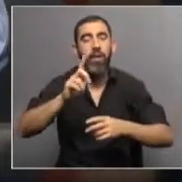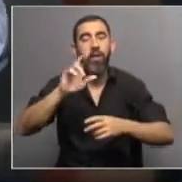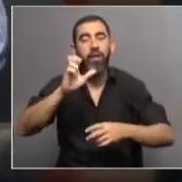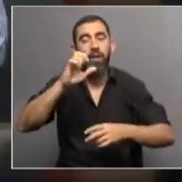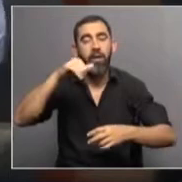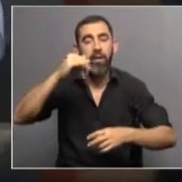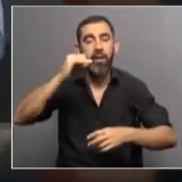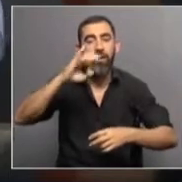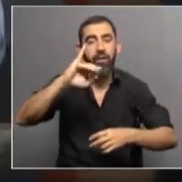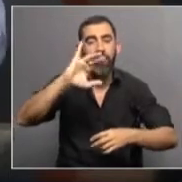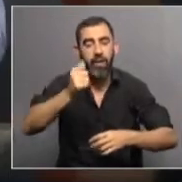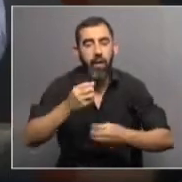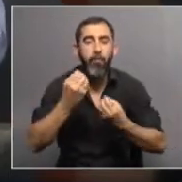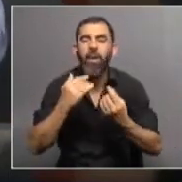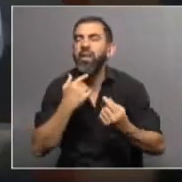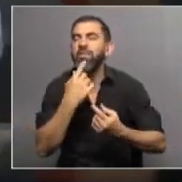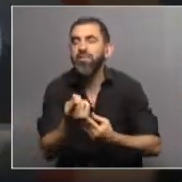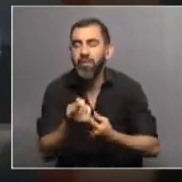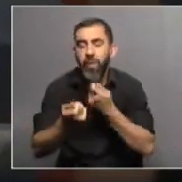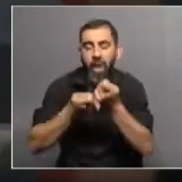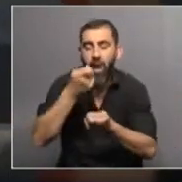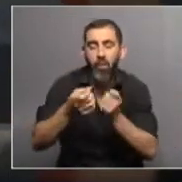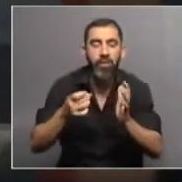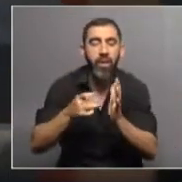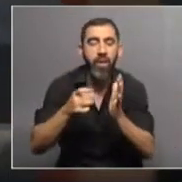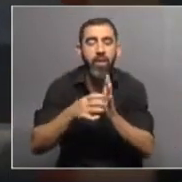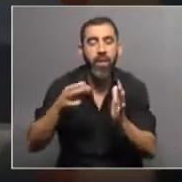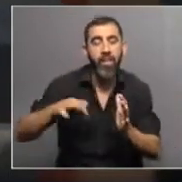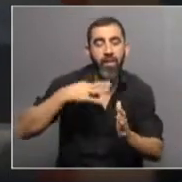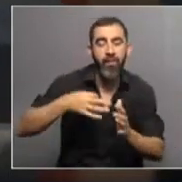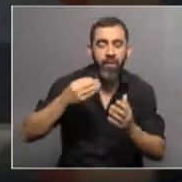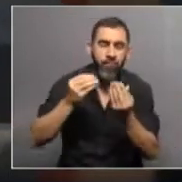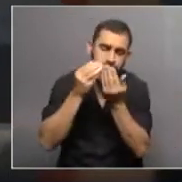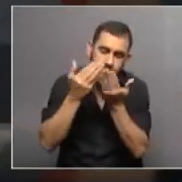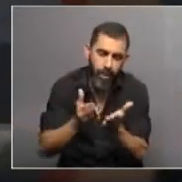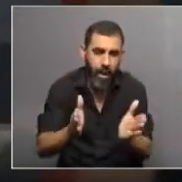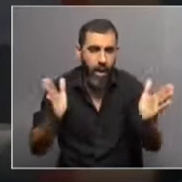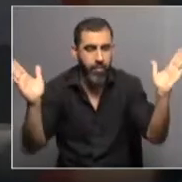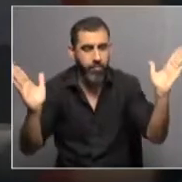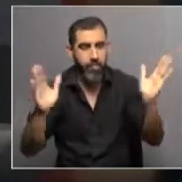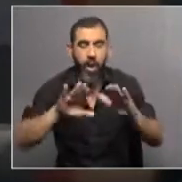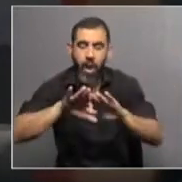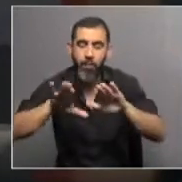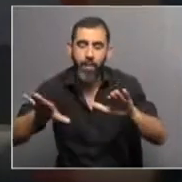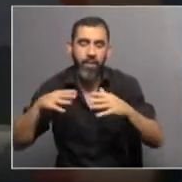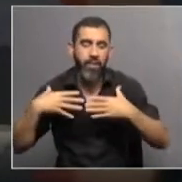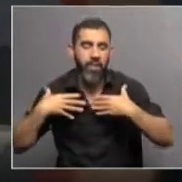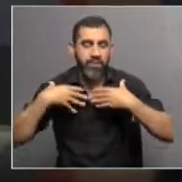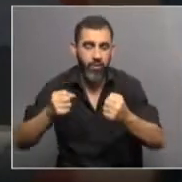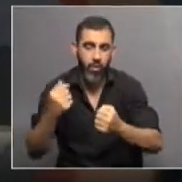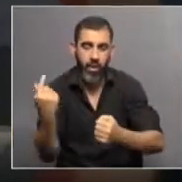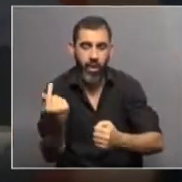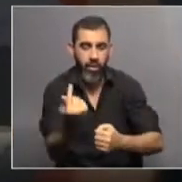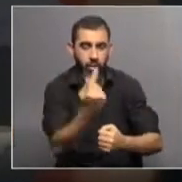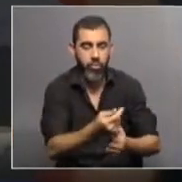sus herramientas, aplicaciones y aportes a la calidad de vida en un sentido amplio que excede al de la salud de cada